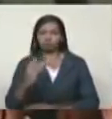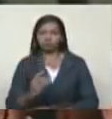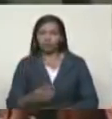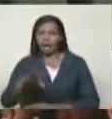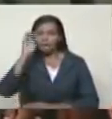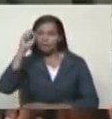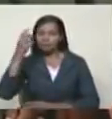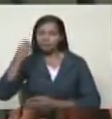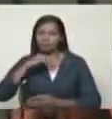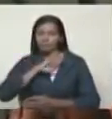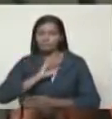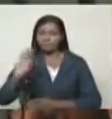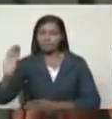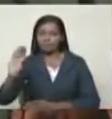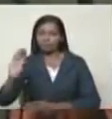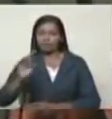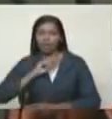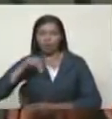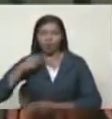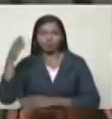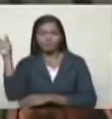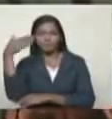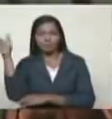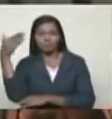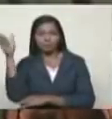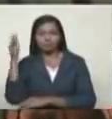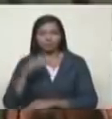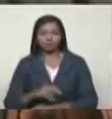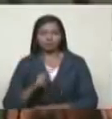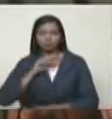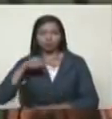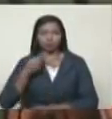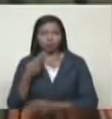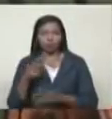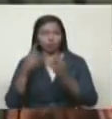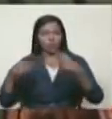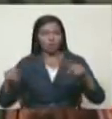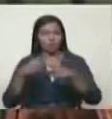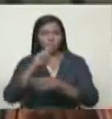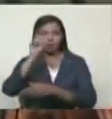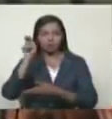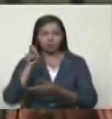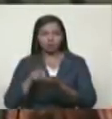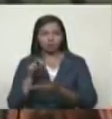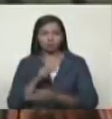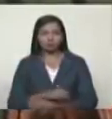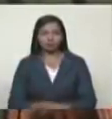lealtad a nuestra patria, a nuestra bandera, a nuestro himno nacional,